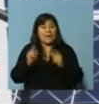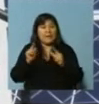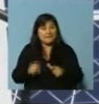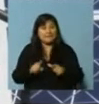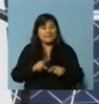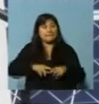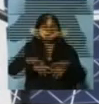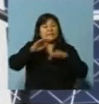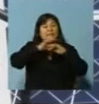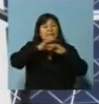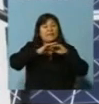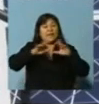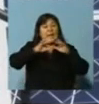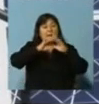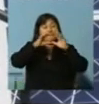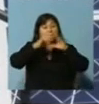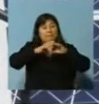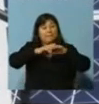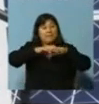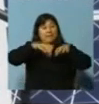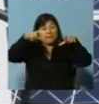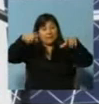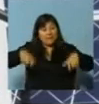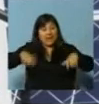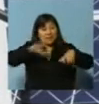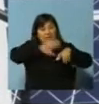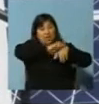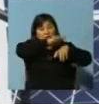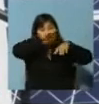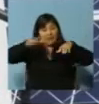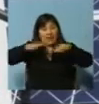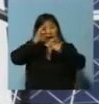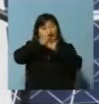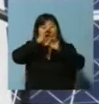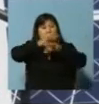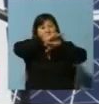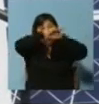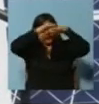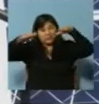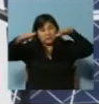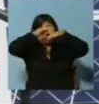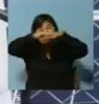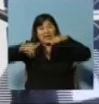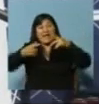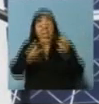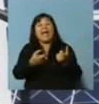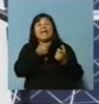escuelas, pues los chicos se cocinan en el patio.